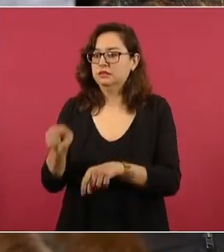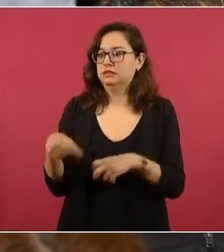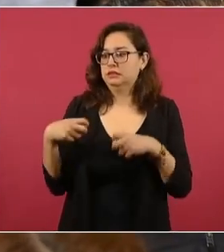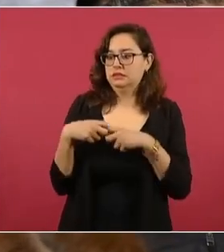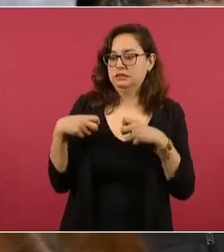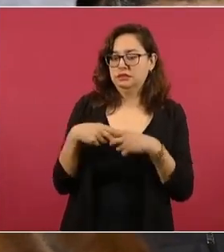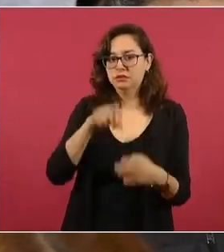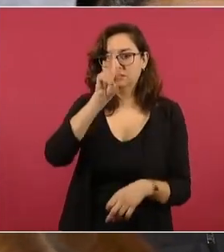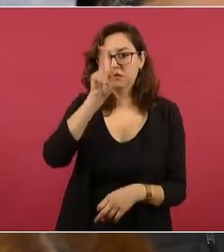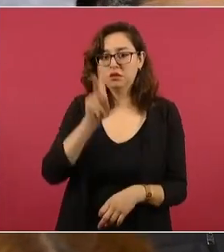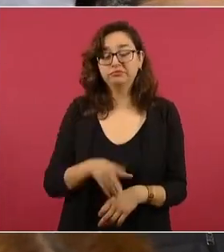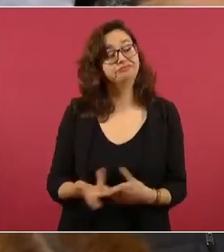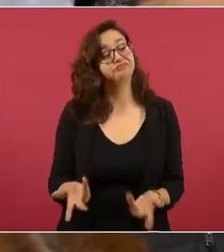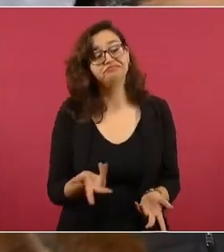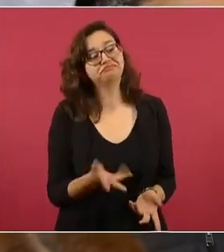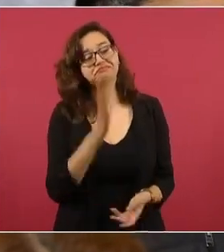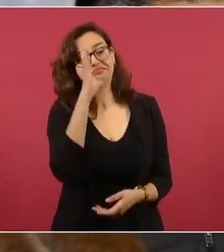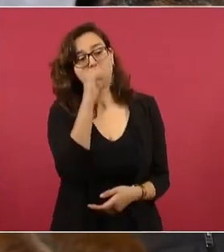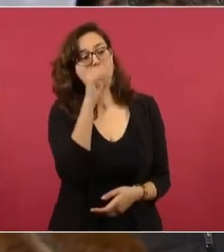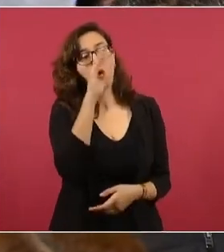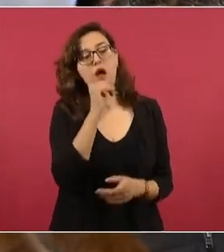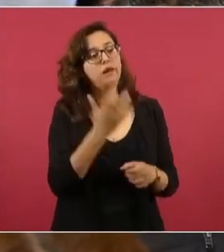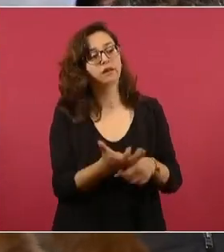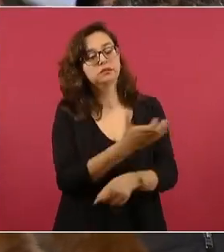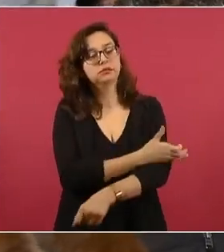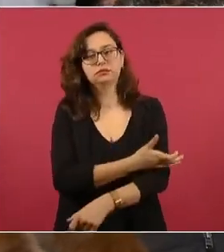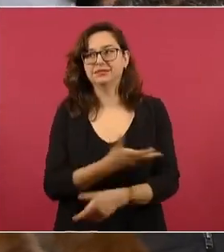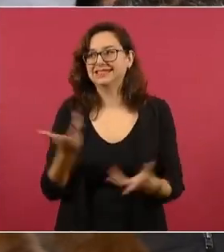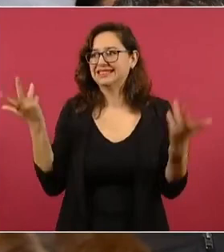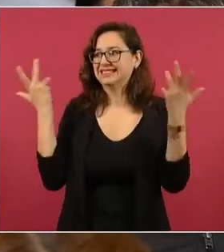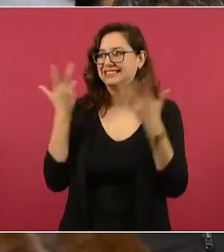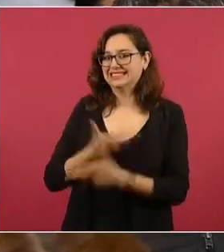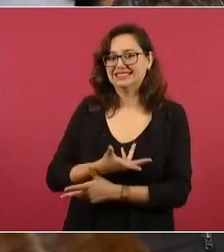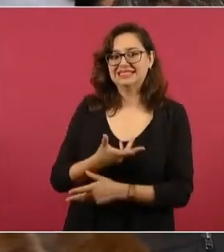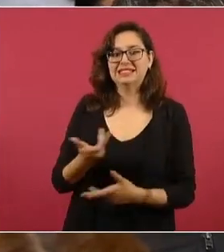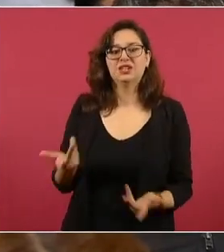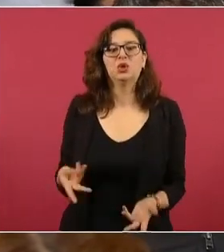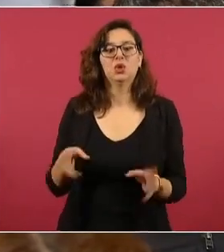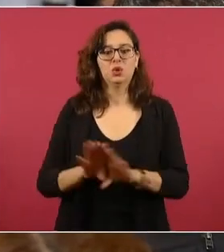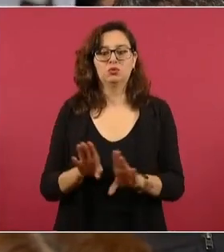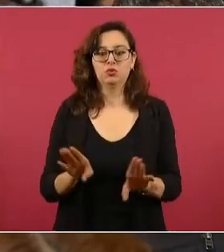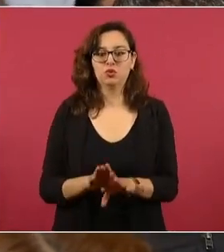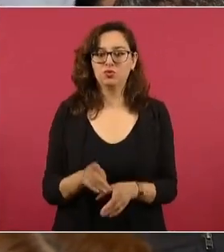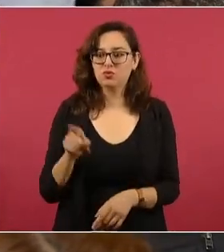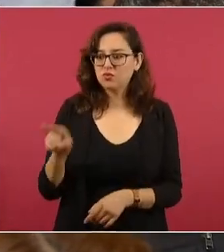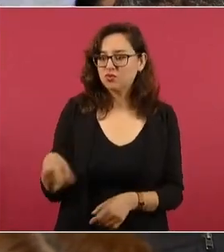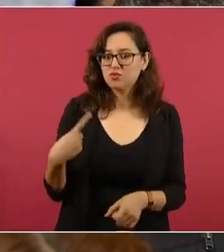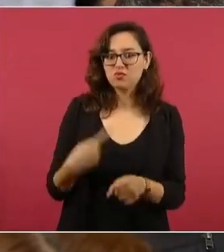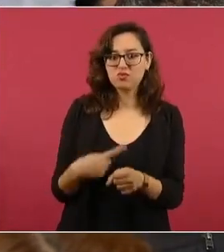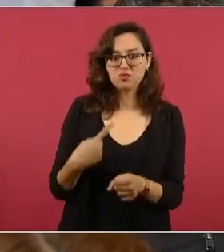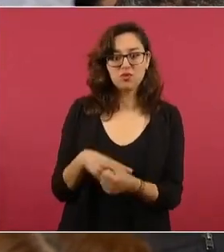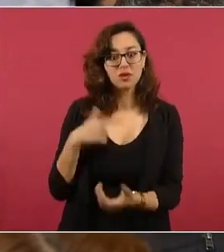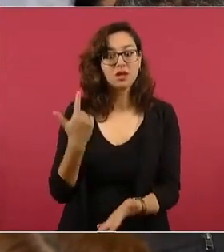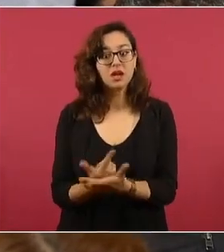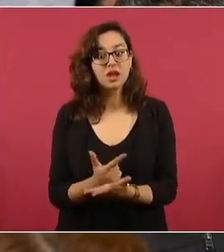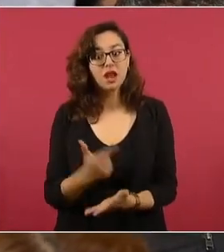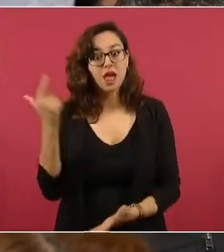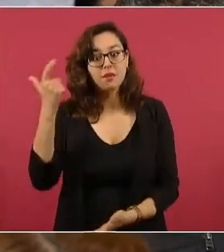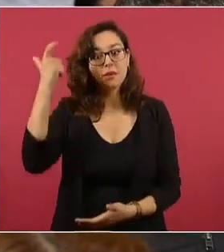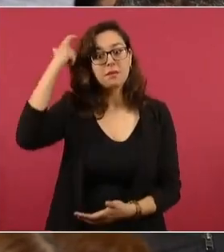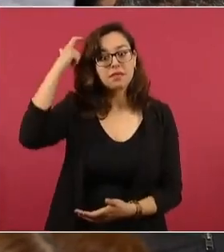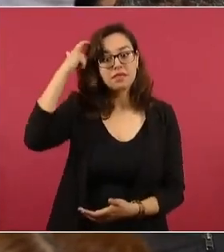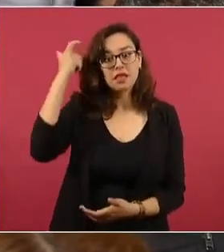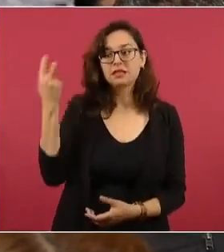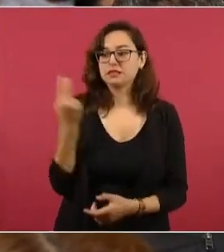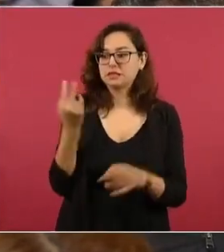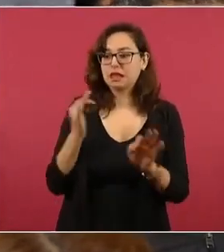cosas que creo que deberían de flexibilizarse para que la atención de un paciente de este grado obviamente tenga una